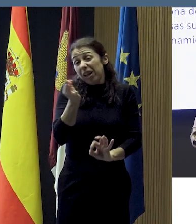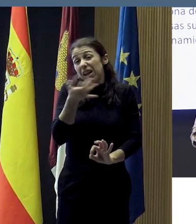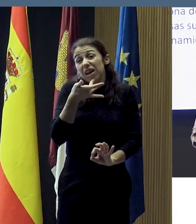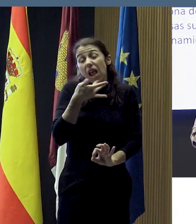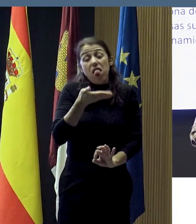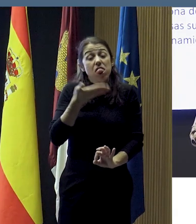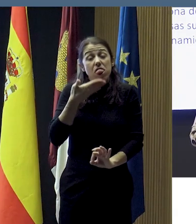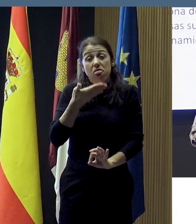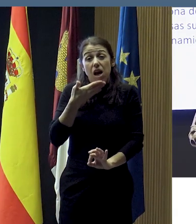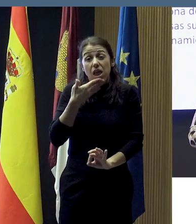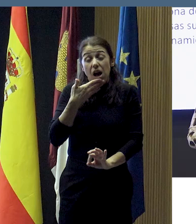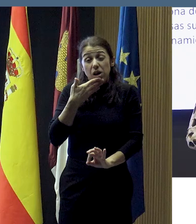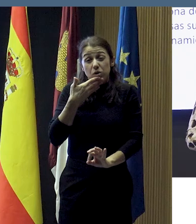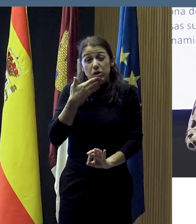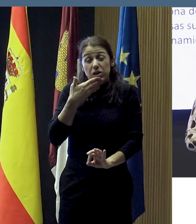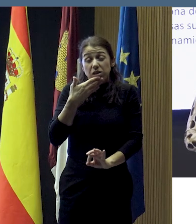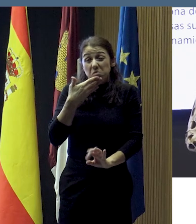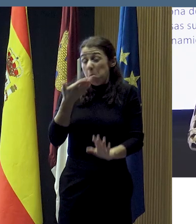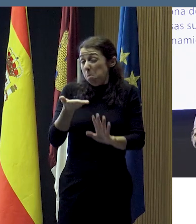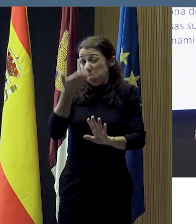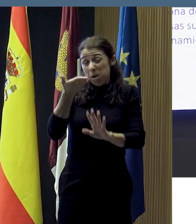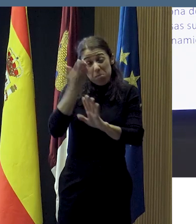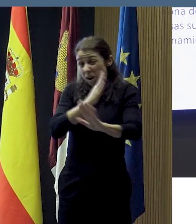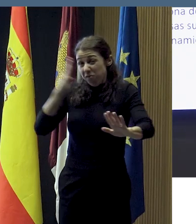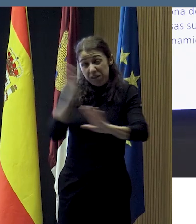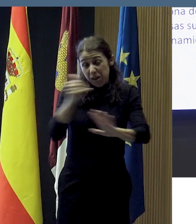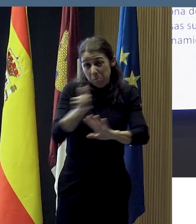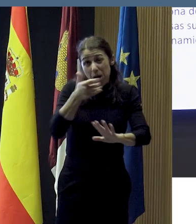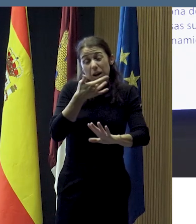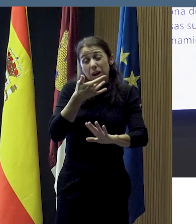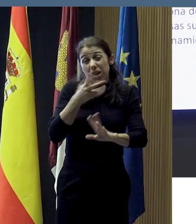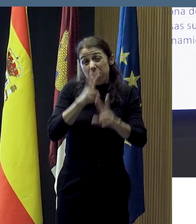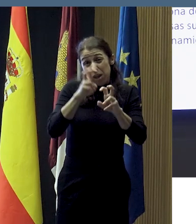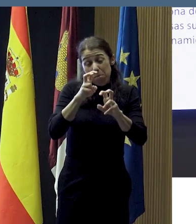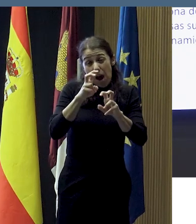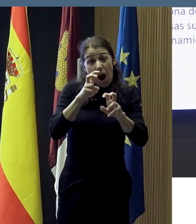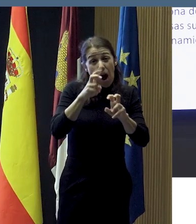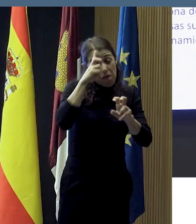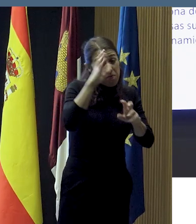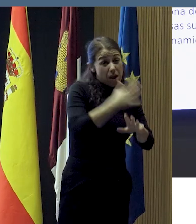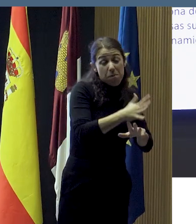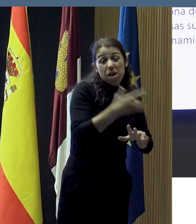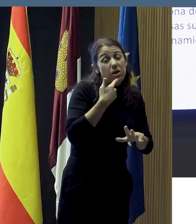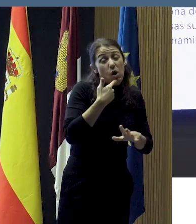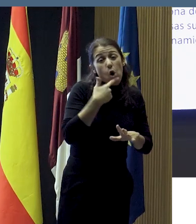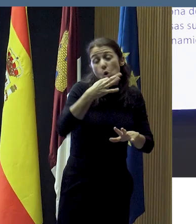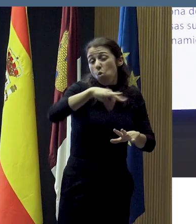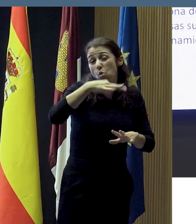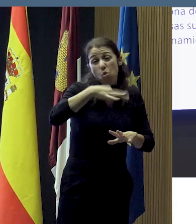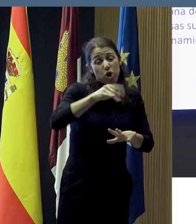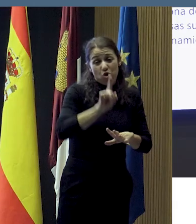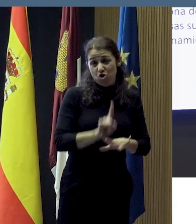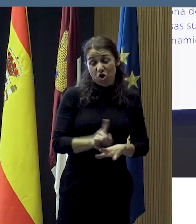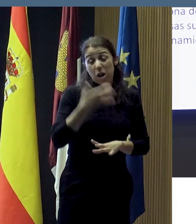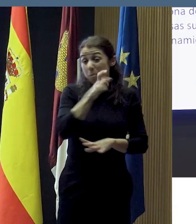aunque la edad es el factor principal que afecta a este tipo de enfermedades, de las demencias, no es el único factor y no